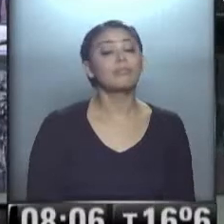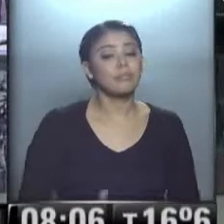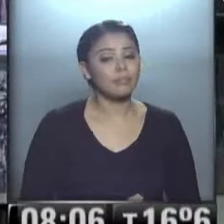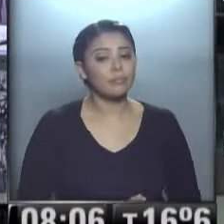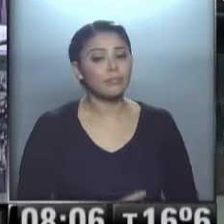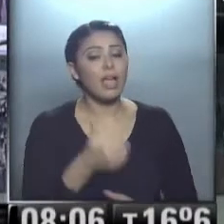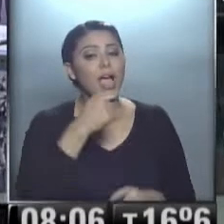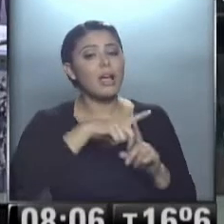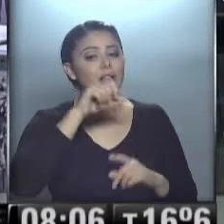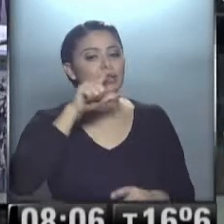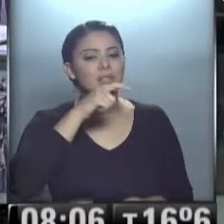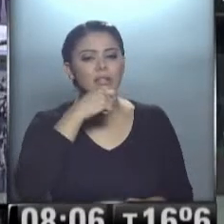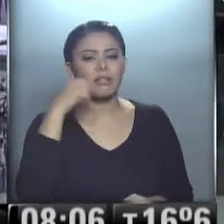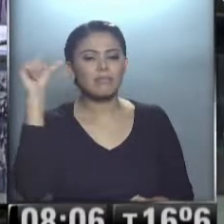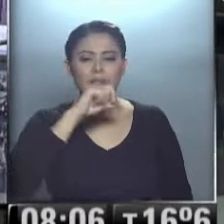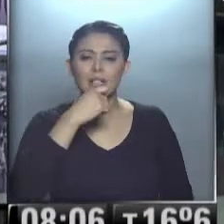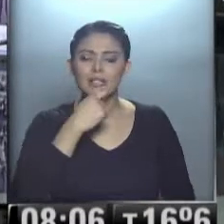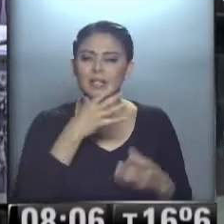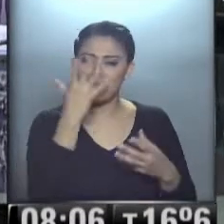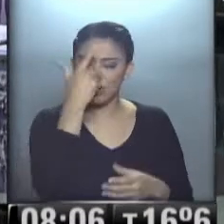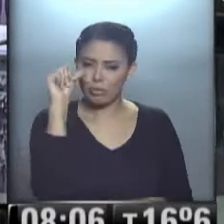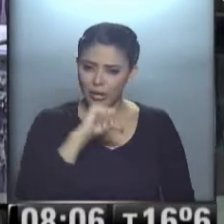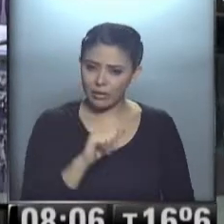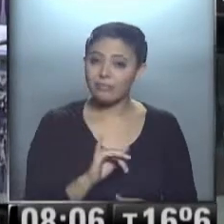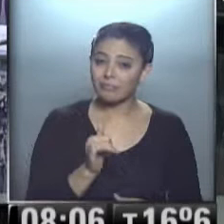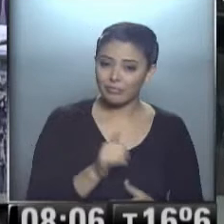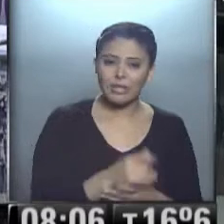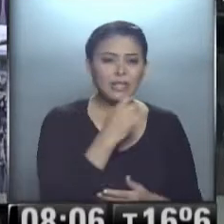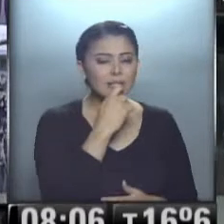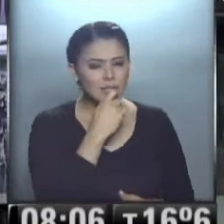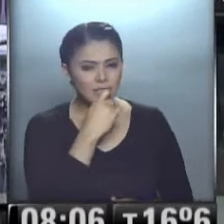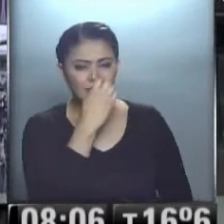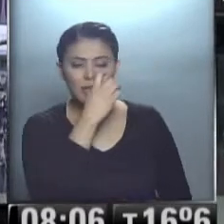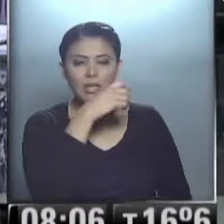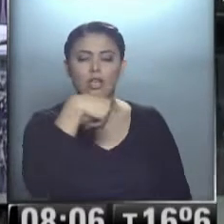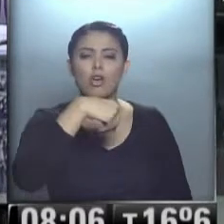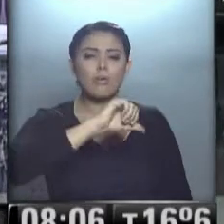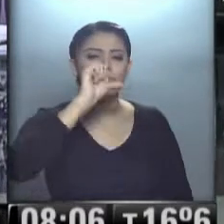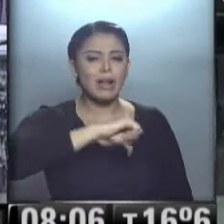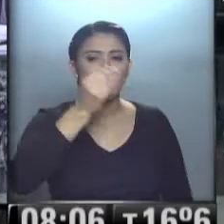Bien, Axel es de los que se pone mal cuando no gana San Lorenzo. Sí. Sí. ¿Sí? ¿Es de los que si no gana esta noche no se come en casa?